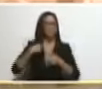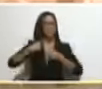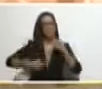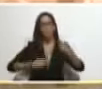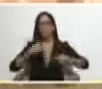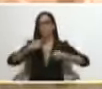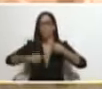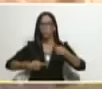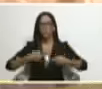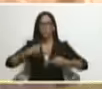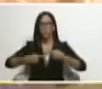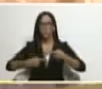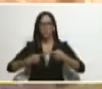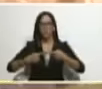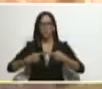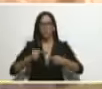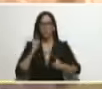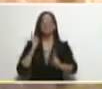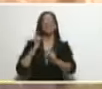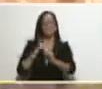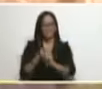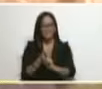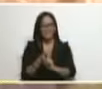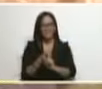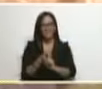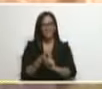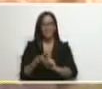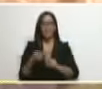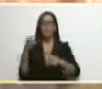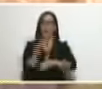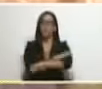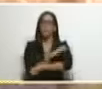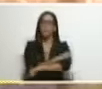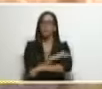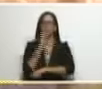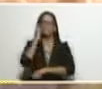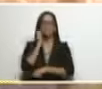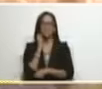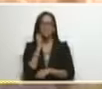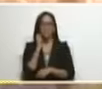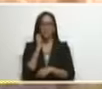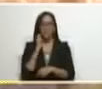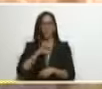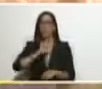desde adentro de una derecha extremista fascista que no ha podido,